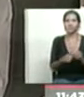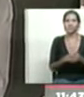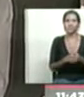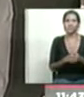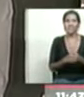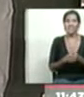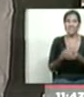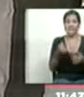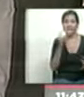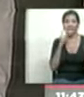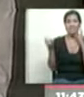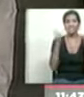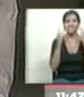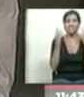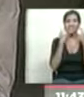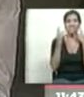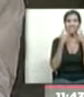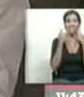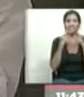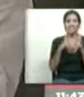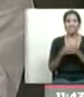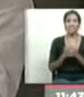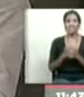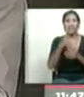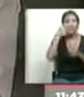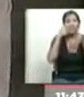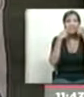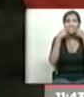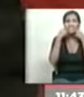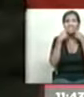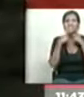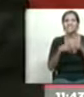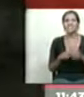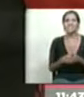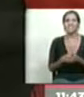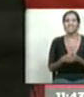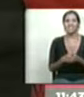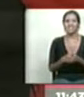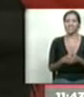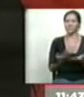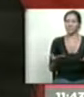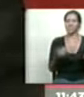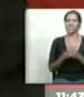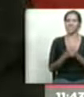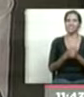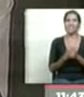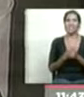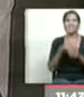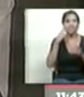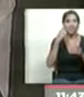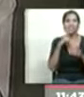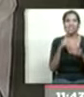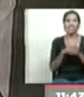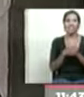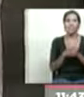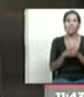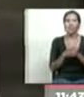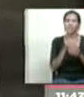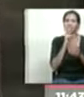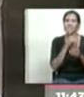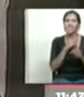actívate. Adisabel no está activa. Te voy a aplicar la de Thanos, Adisabel. Creo que era fiesta. ¿Cómo era la